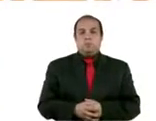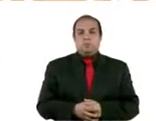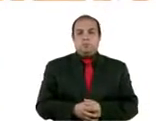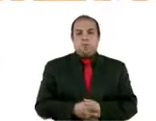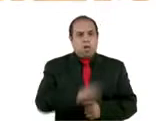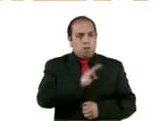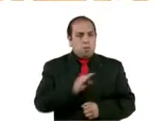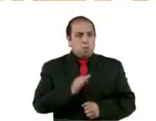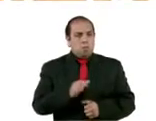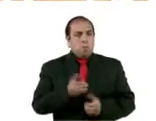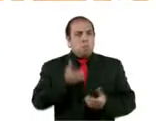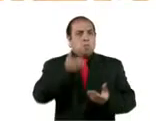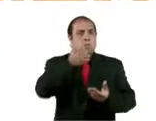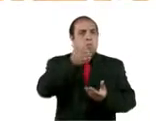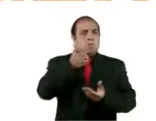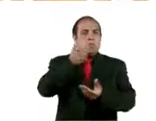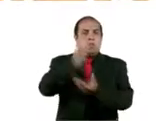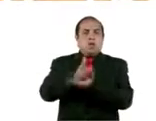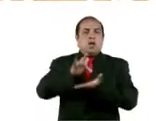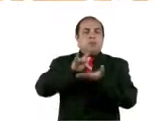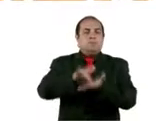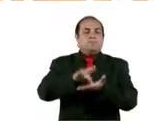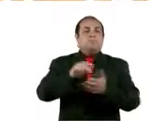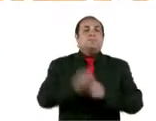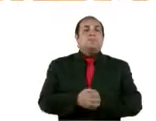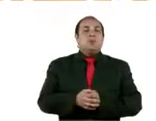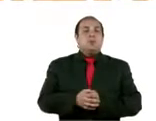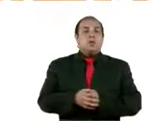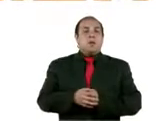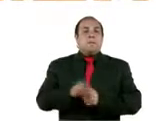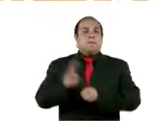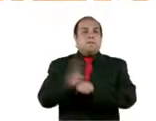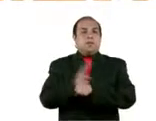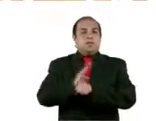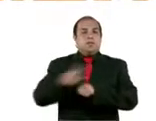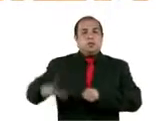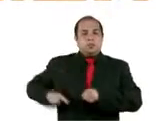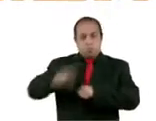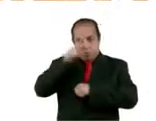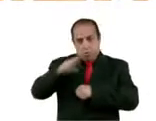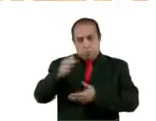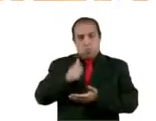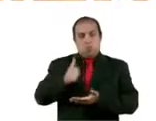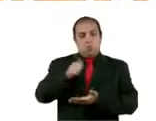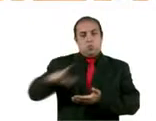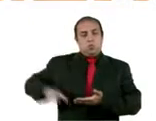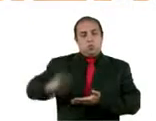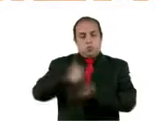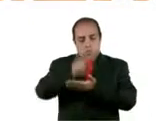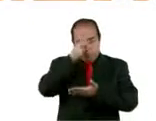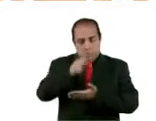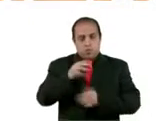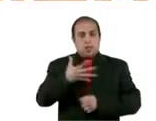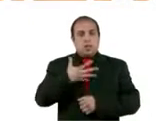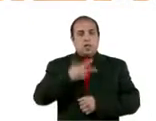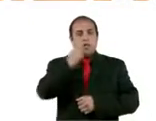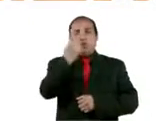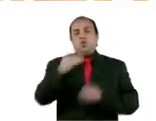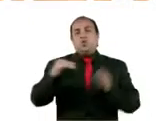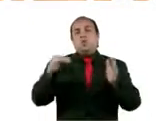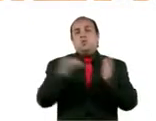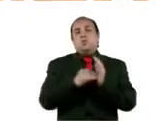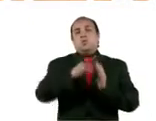apoyo del bienestar del Gobierno de México y del Gobierno de la Ciudad de México, que asciende en este momento a 2,800